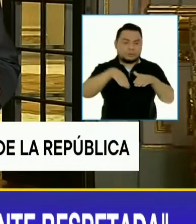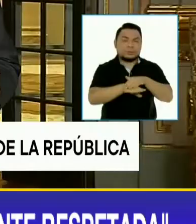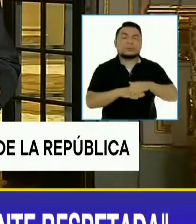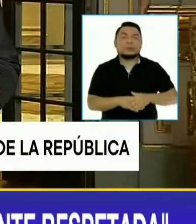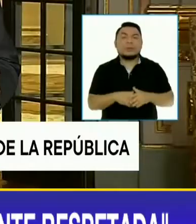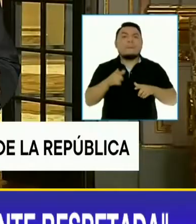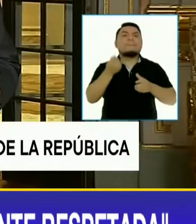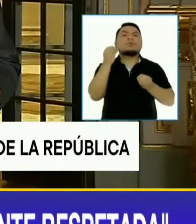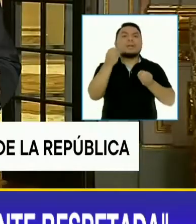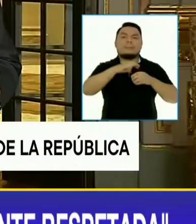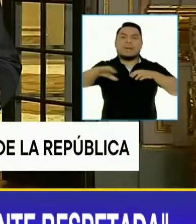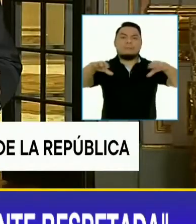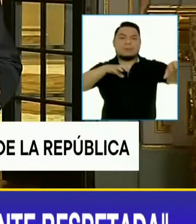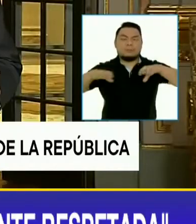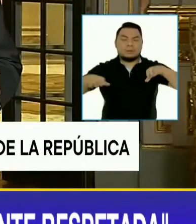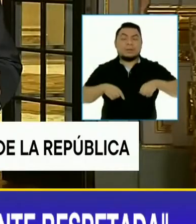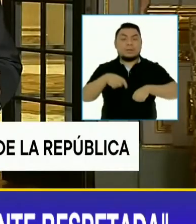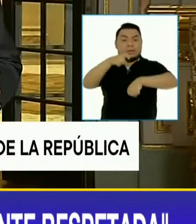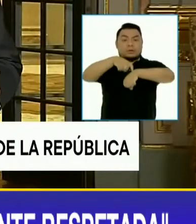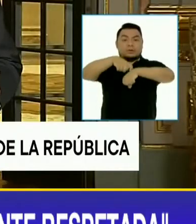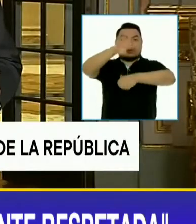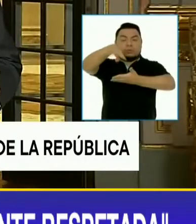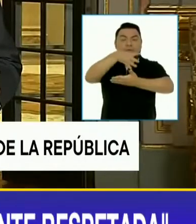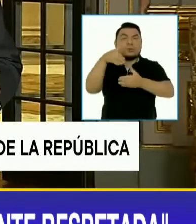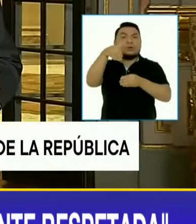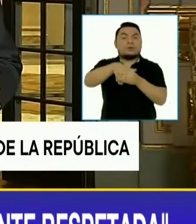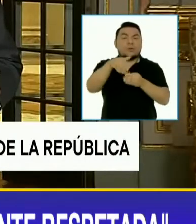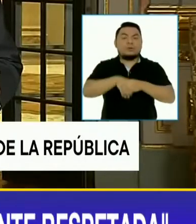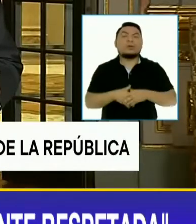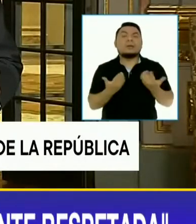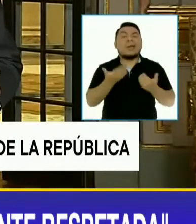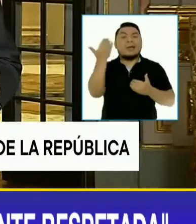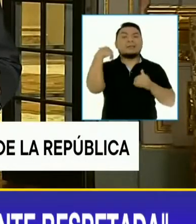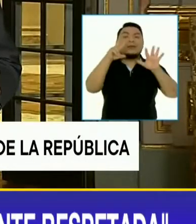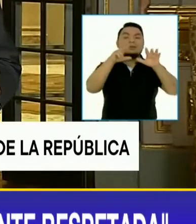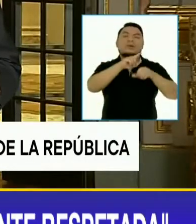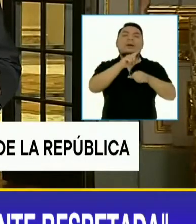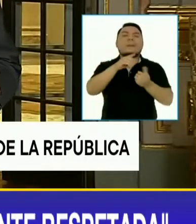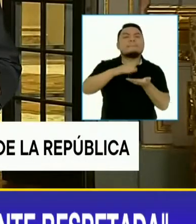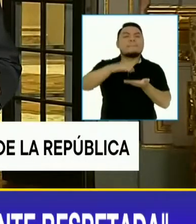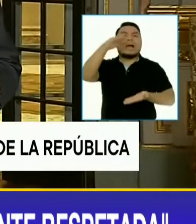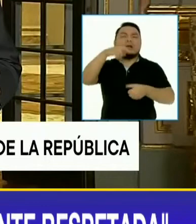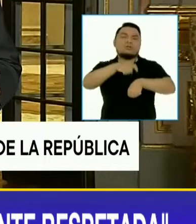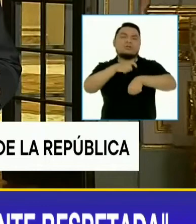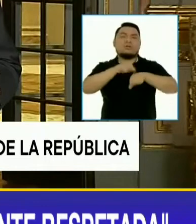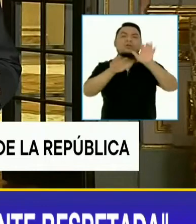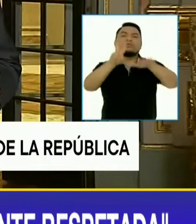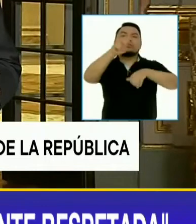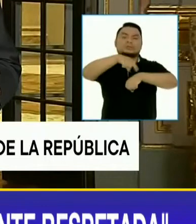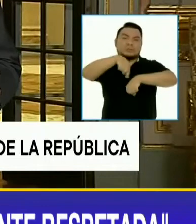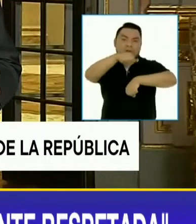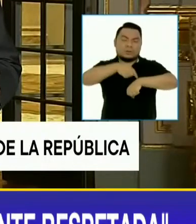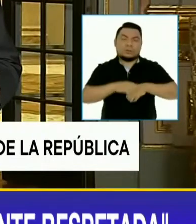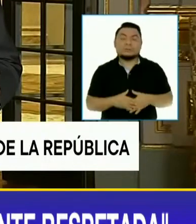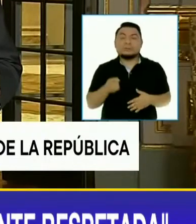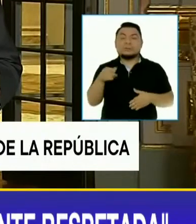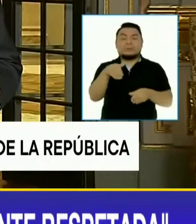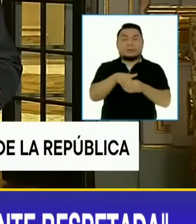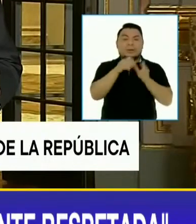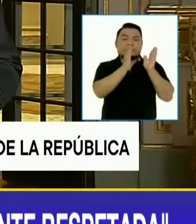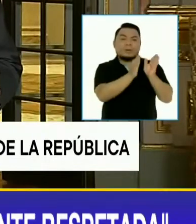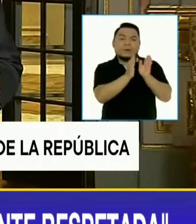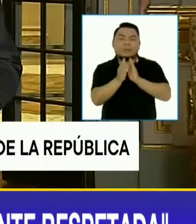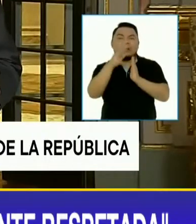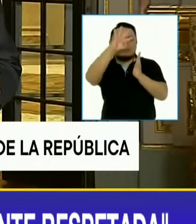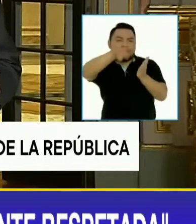personas. También las aulas tendrán las puertas y las ventanas abiertas y tendrán un proceso de desinfección tanto de las cabinas de votación como de los